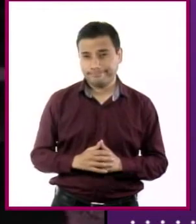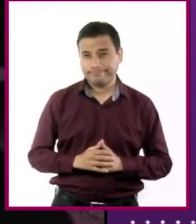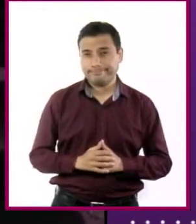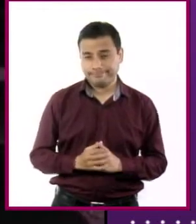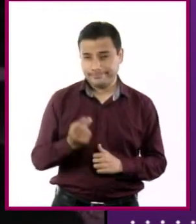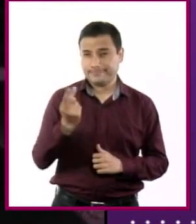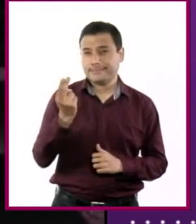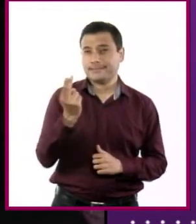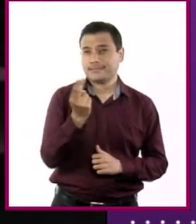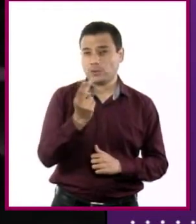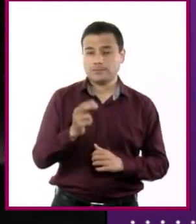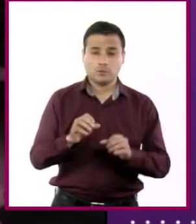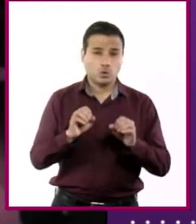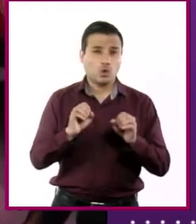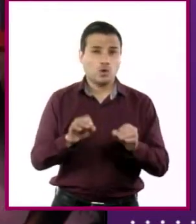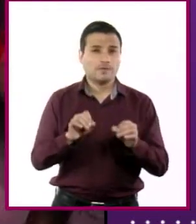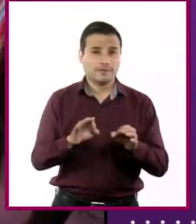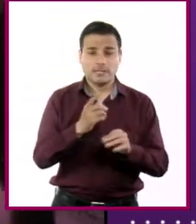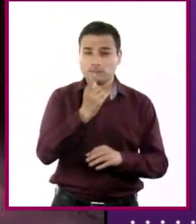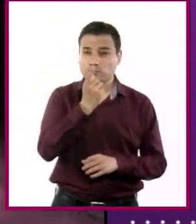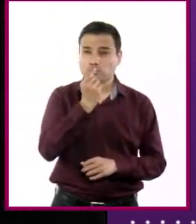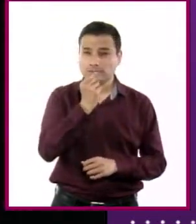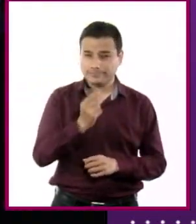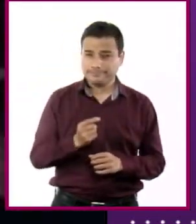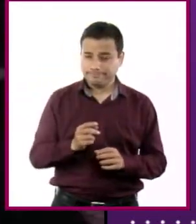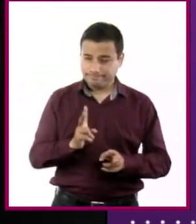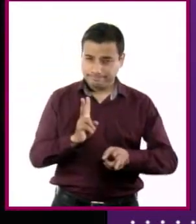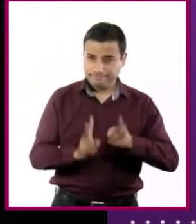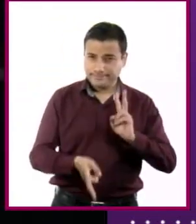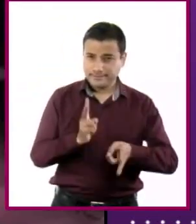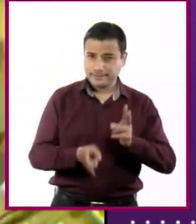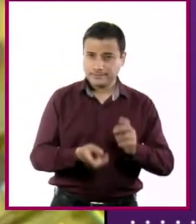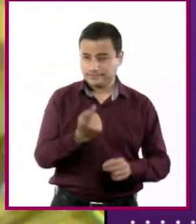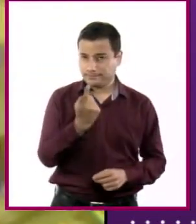to the police station. Oh. Yeah, come on. Let's go.